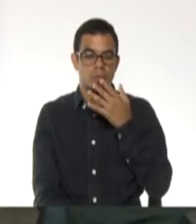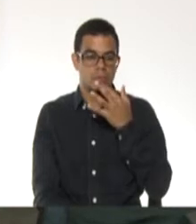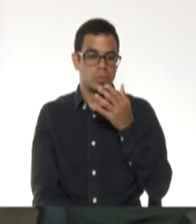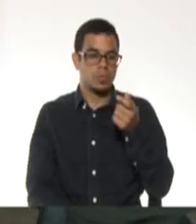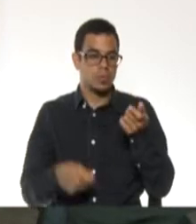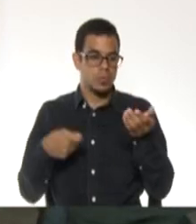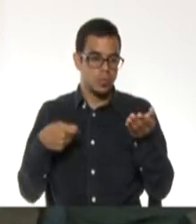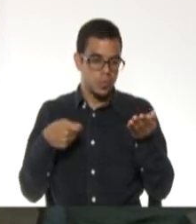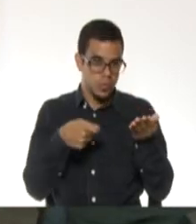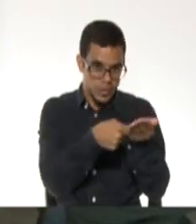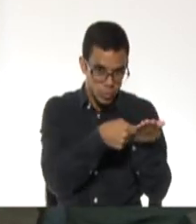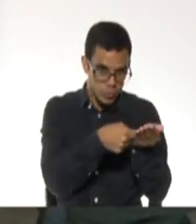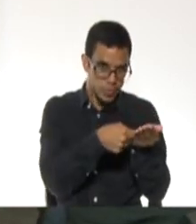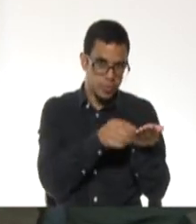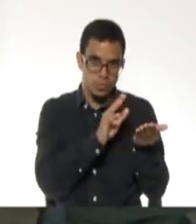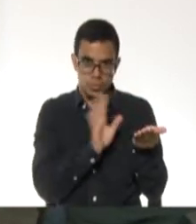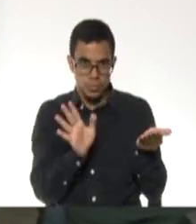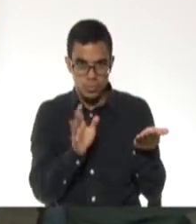Ok.